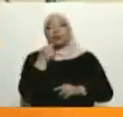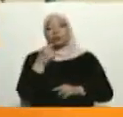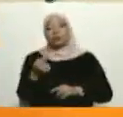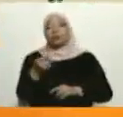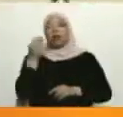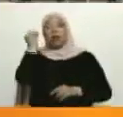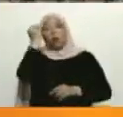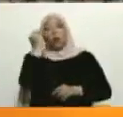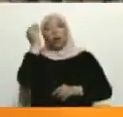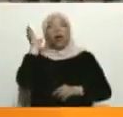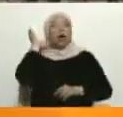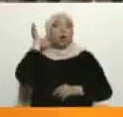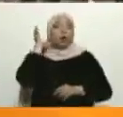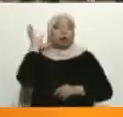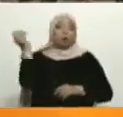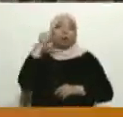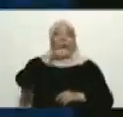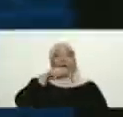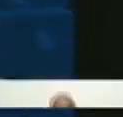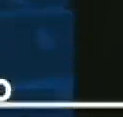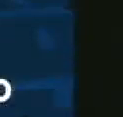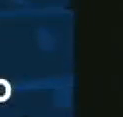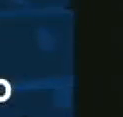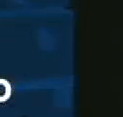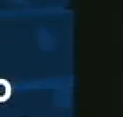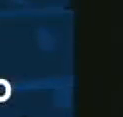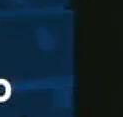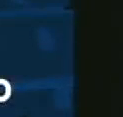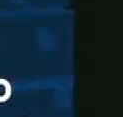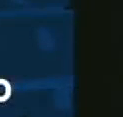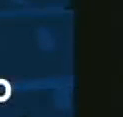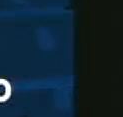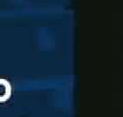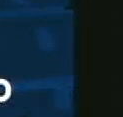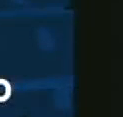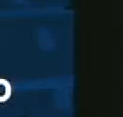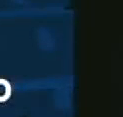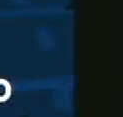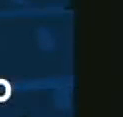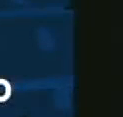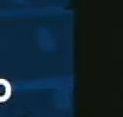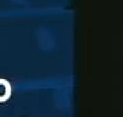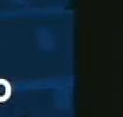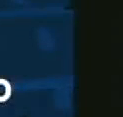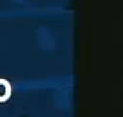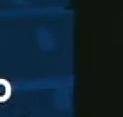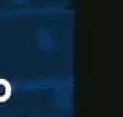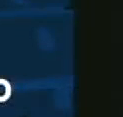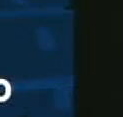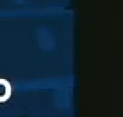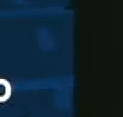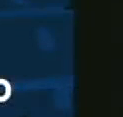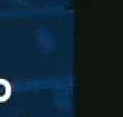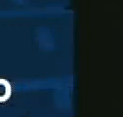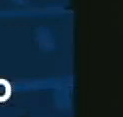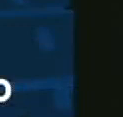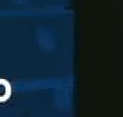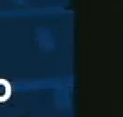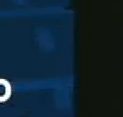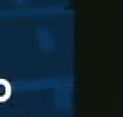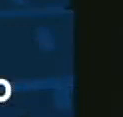conciencia por parte de nuestros ciudadanos además de los dispositivos de seguridad que fueron desplegados para